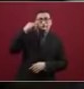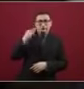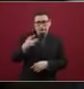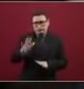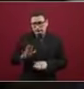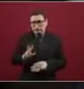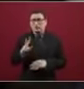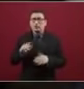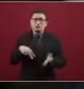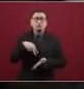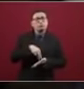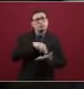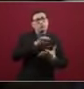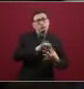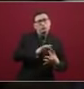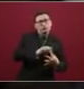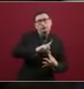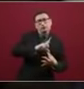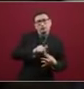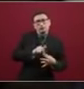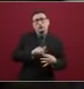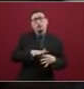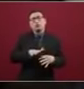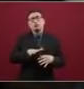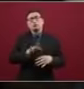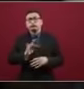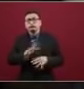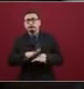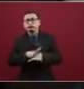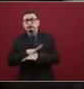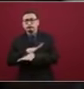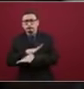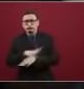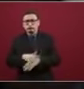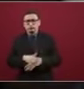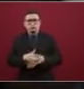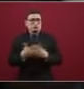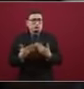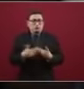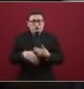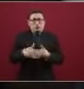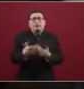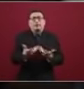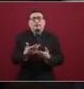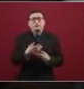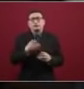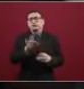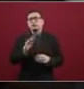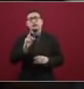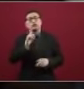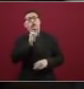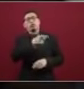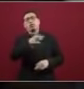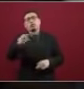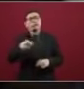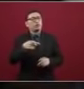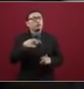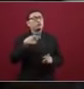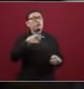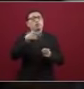tiene una postura al respecto, y segundo, si que sigue después de este señalamiento, que